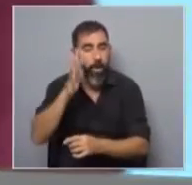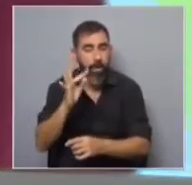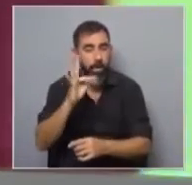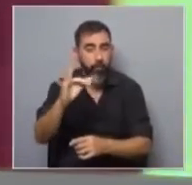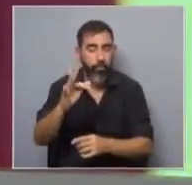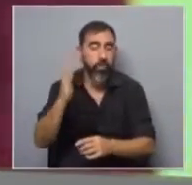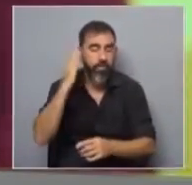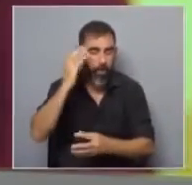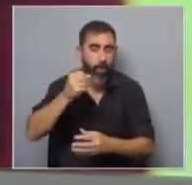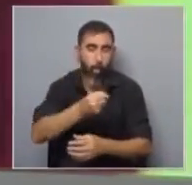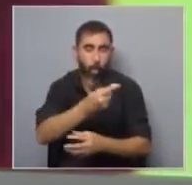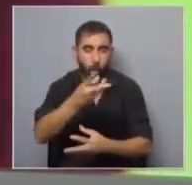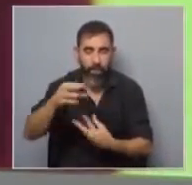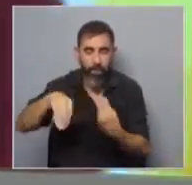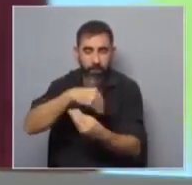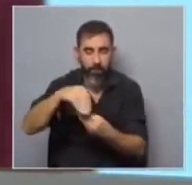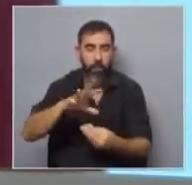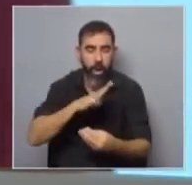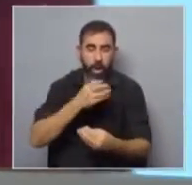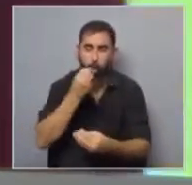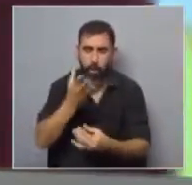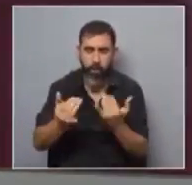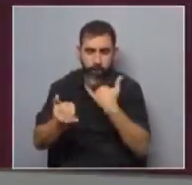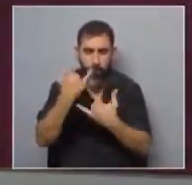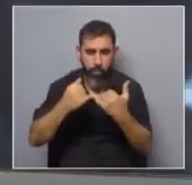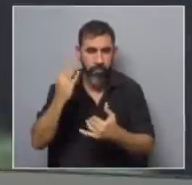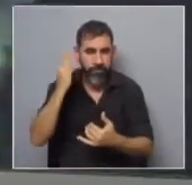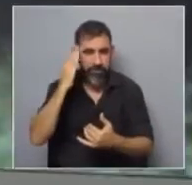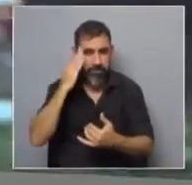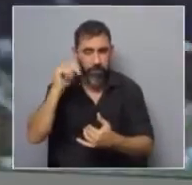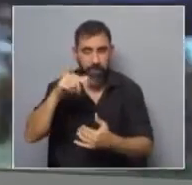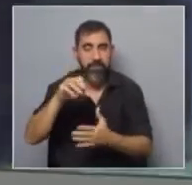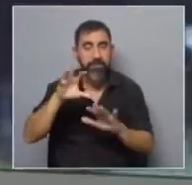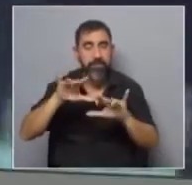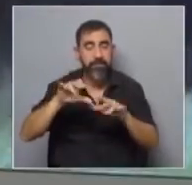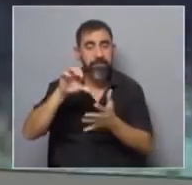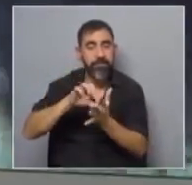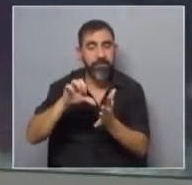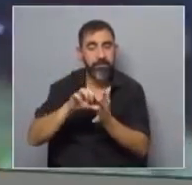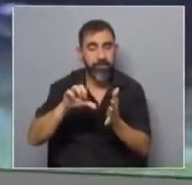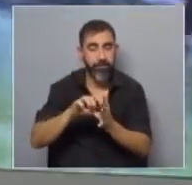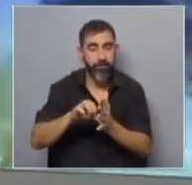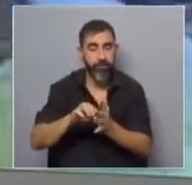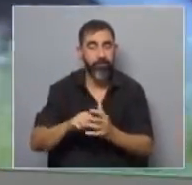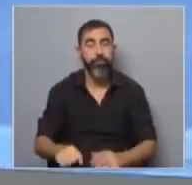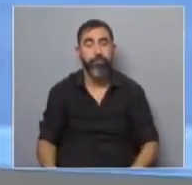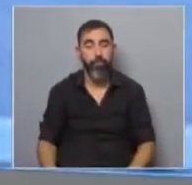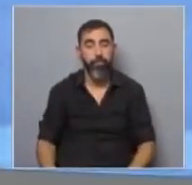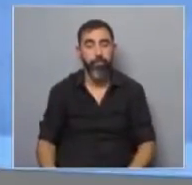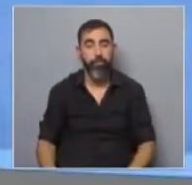las familias, porque por suerte teníamos bastante buena información en nuestro sistema. Y se hicieron